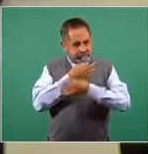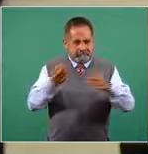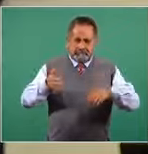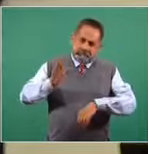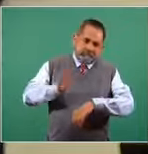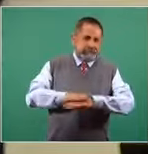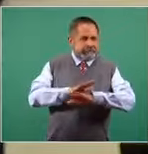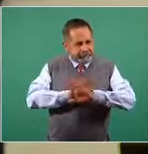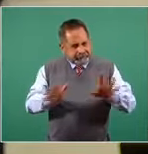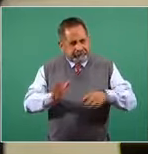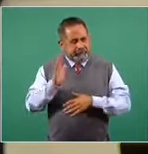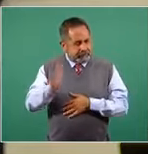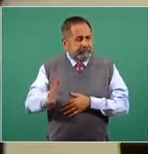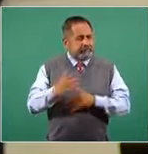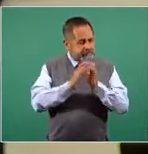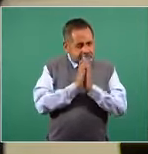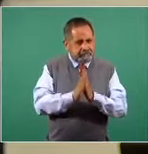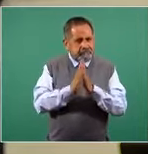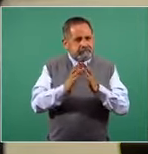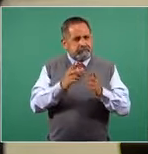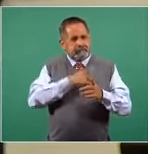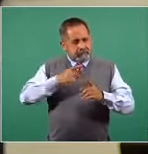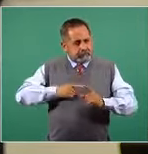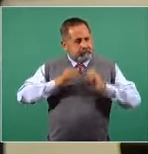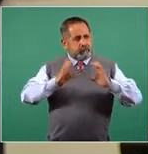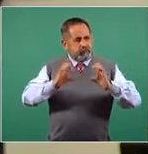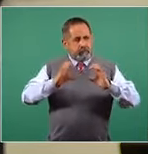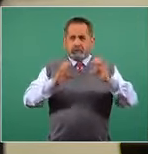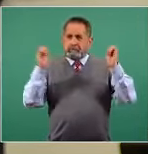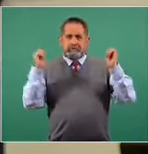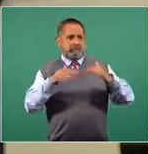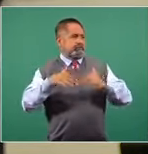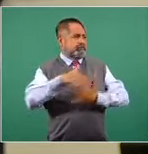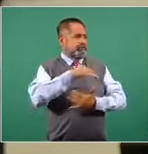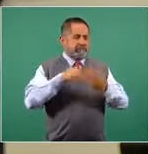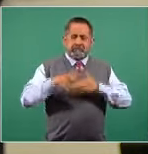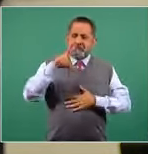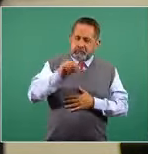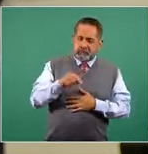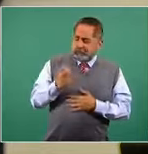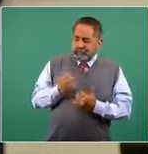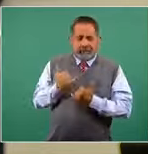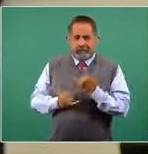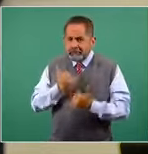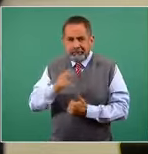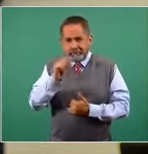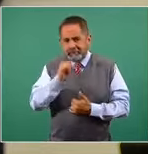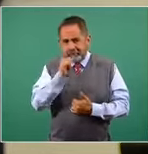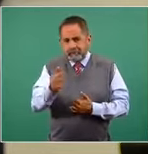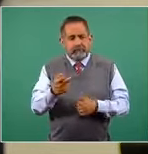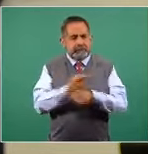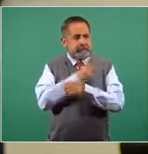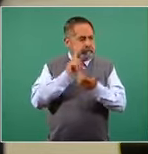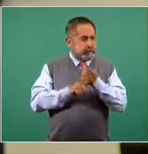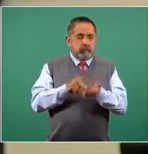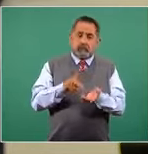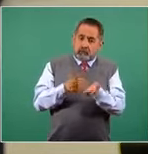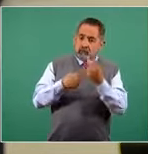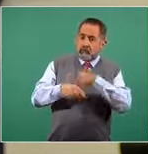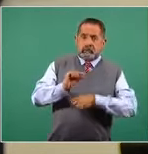manotazo para decir, por favor, señores, cuiden a la población porque esto no es un juego, y sobre todo que estamos viendo que